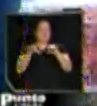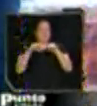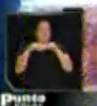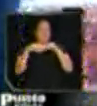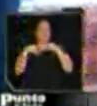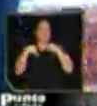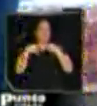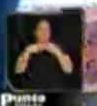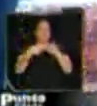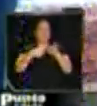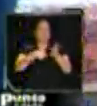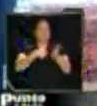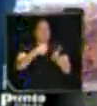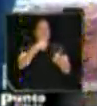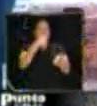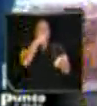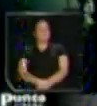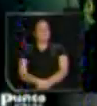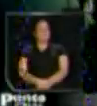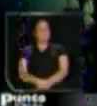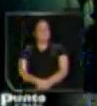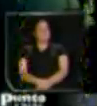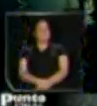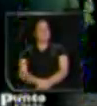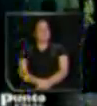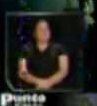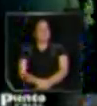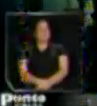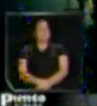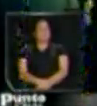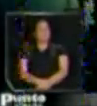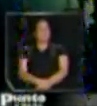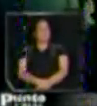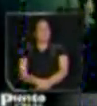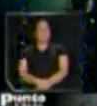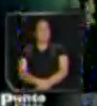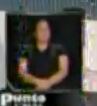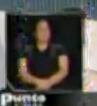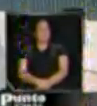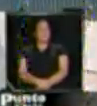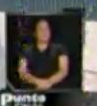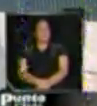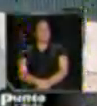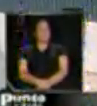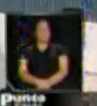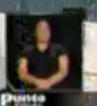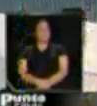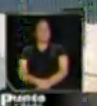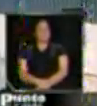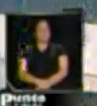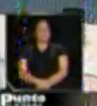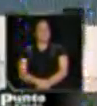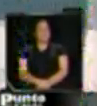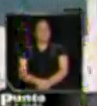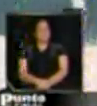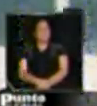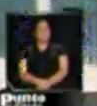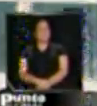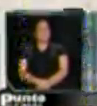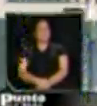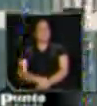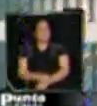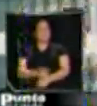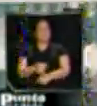y por otro lado está el gran cajero, ¿no?, que no quiere soltar. Yo tengo la impresión de que eso no le afecta al gran cajero,